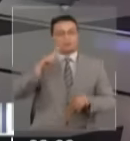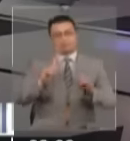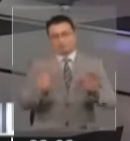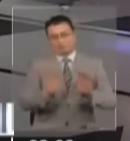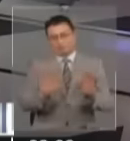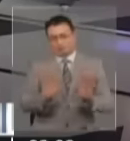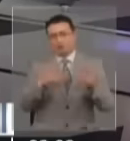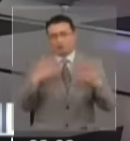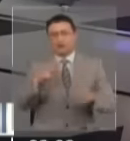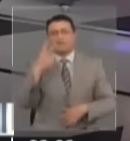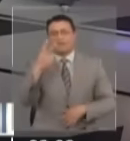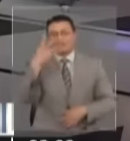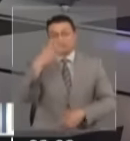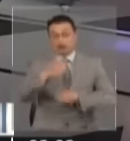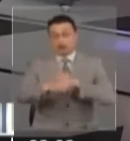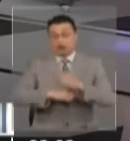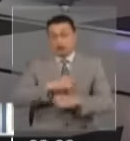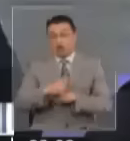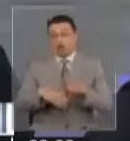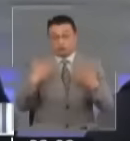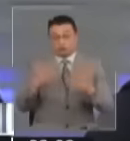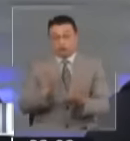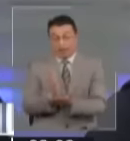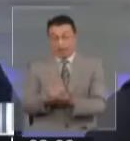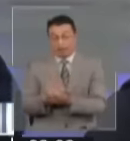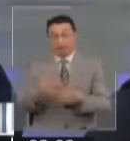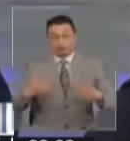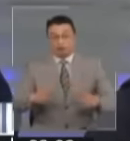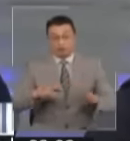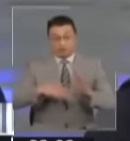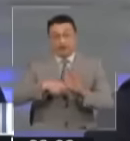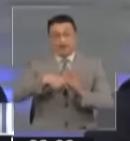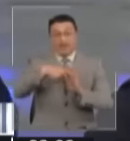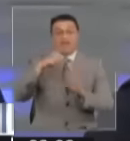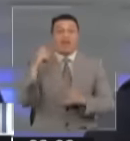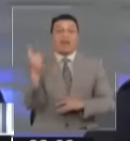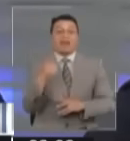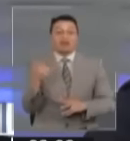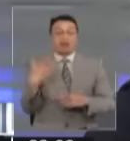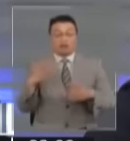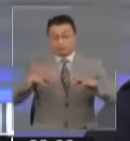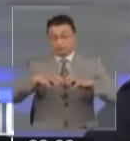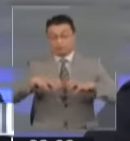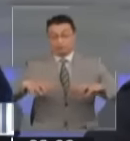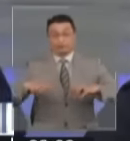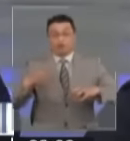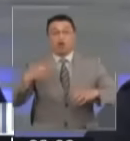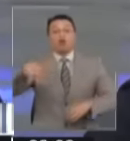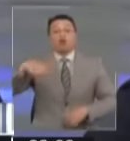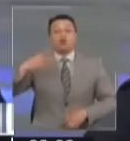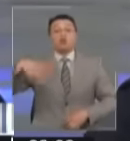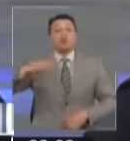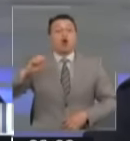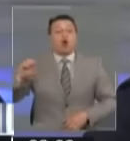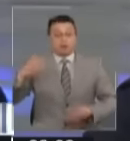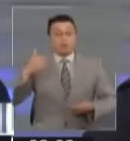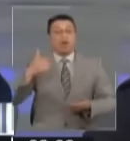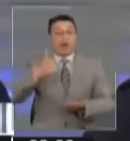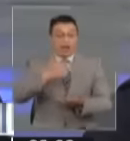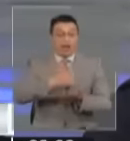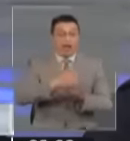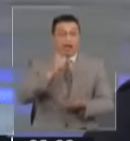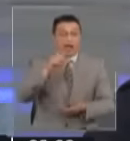sí. 25 años de administración y gestión a nivel nacional del duopolio, particularmente en la comuna de Ñuñoa, el tema de la alianza.